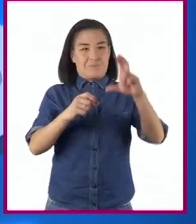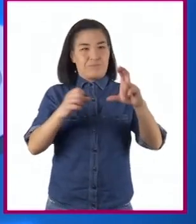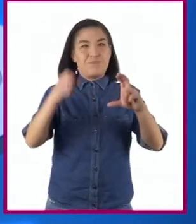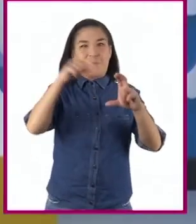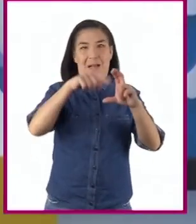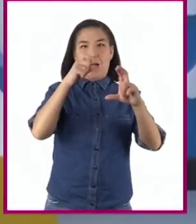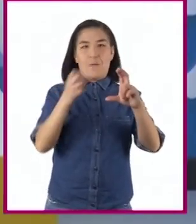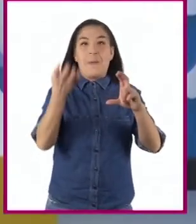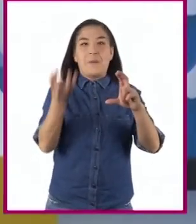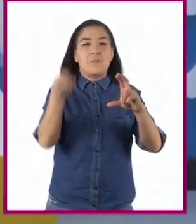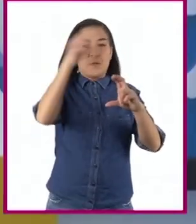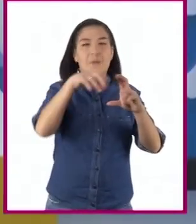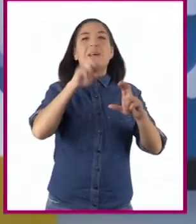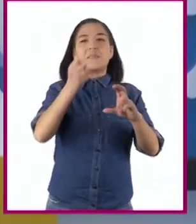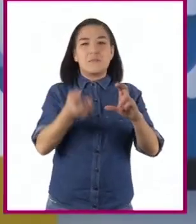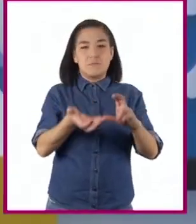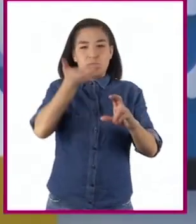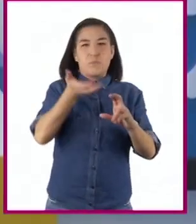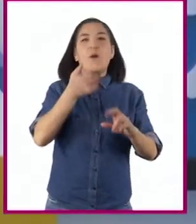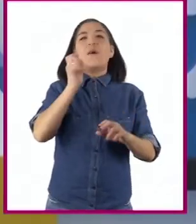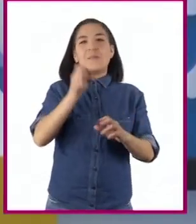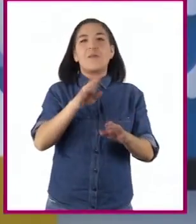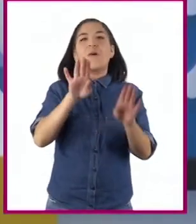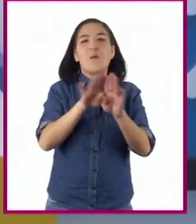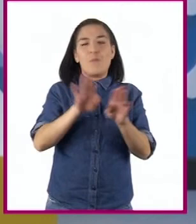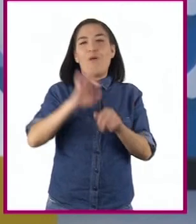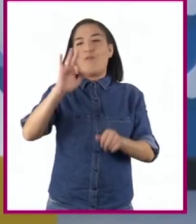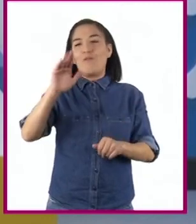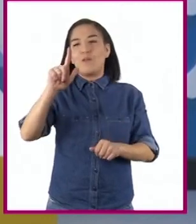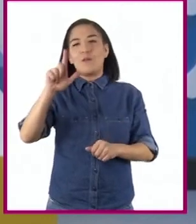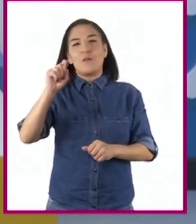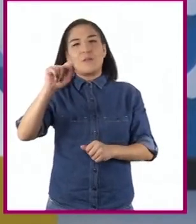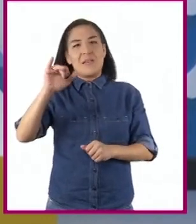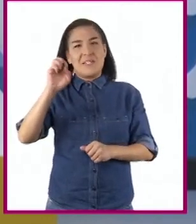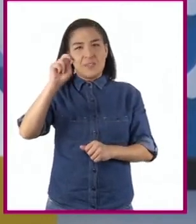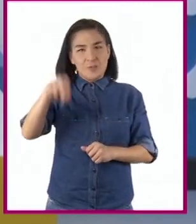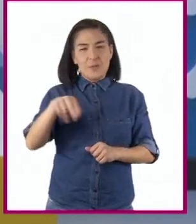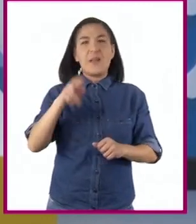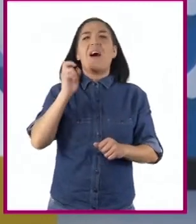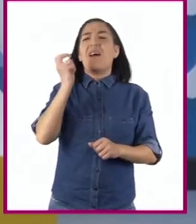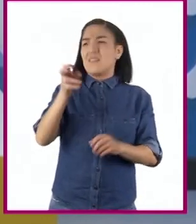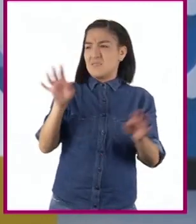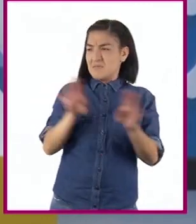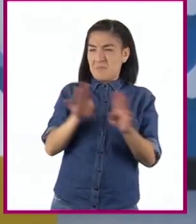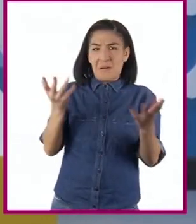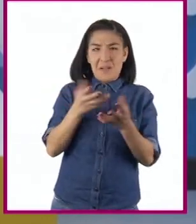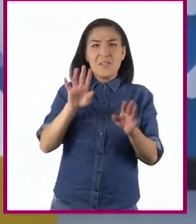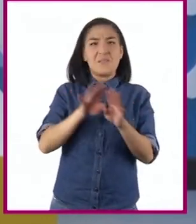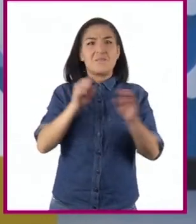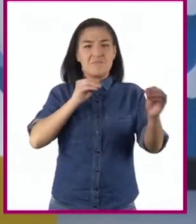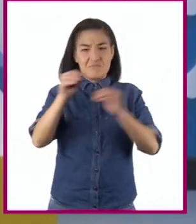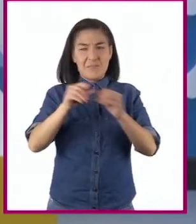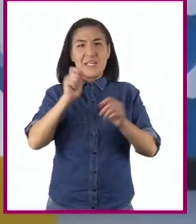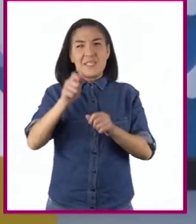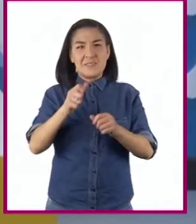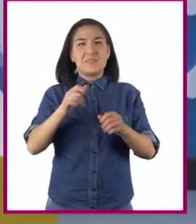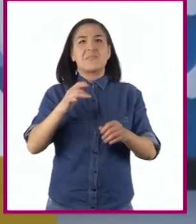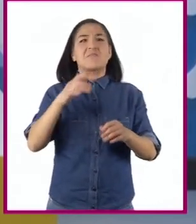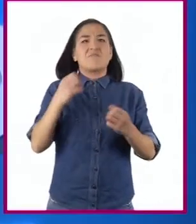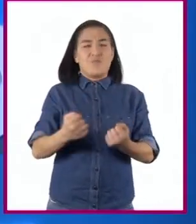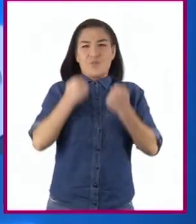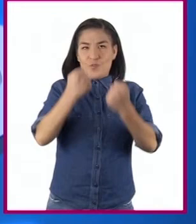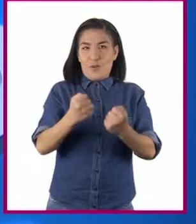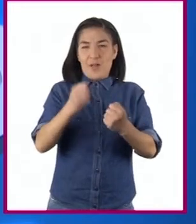de flotación. ¿A poco hay situaciones en donde algunos objetos pueden estar en equilibrio si están experimentando una fuerza de